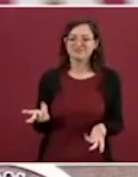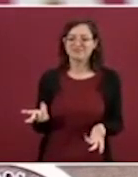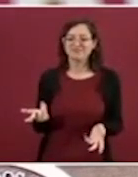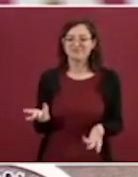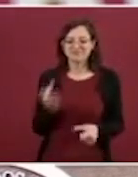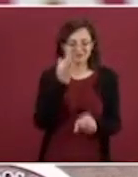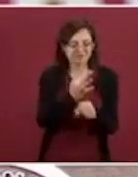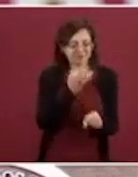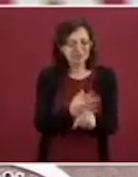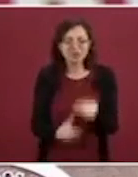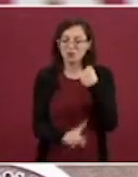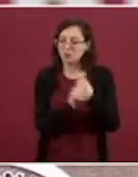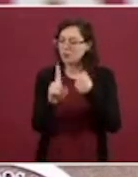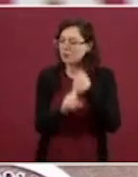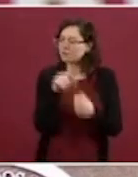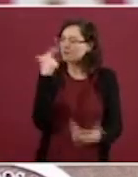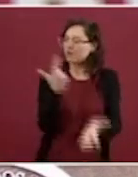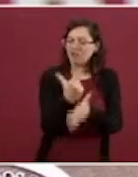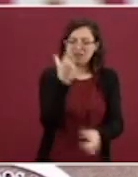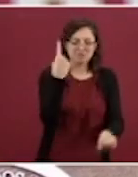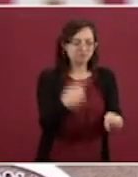en estos momentos,